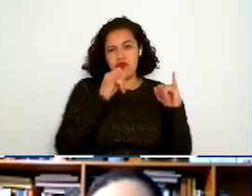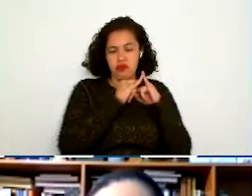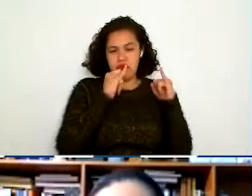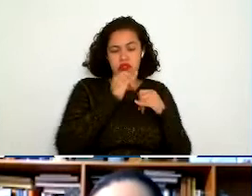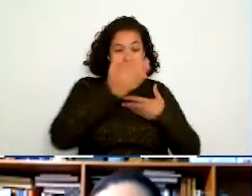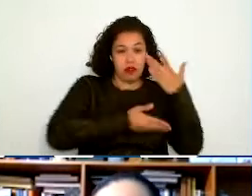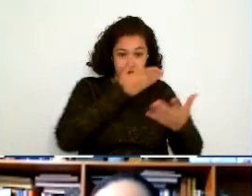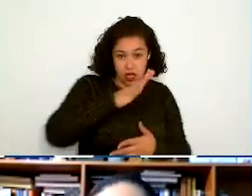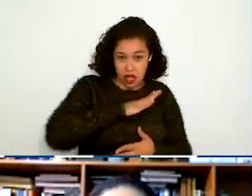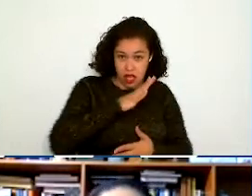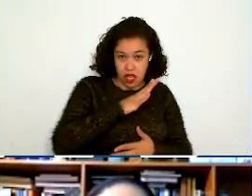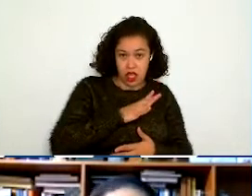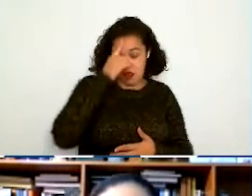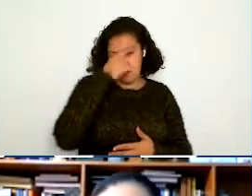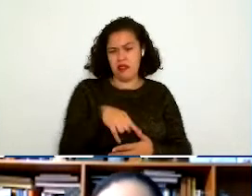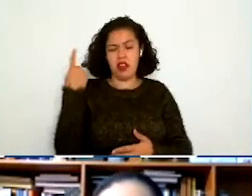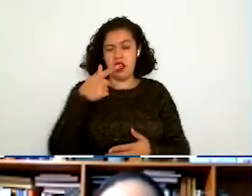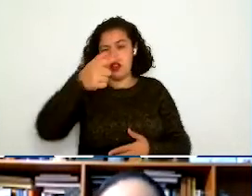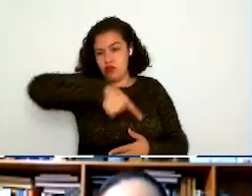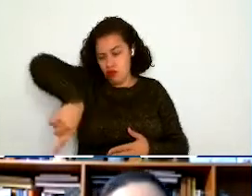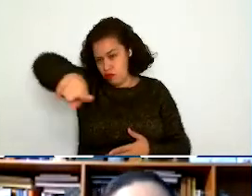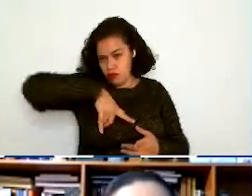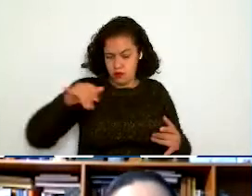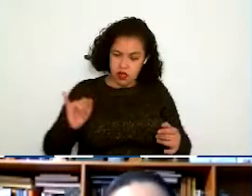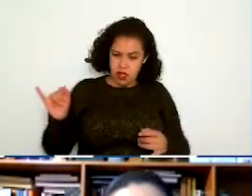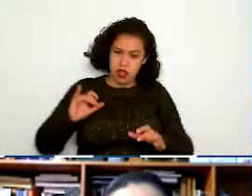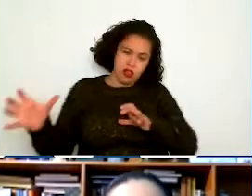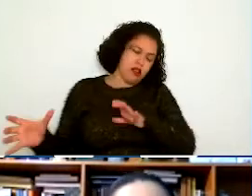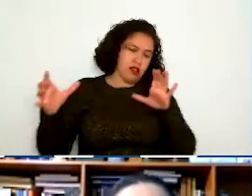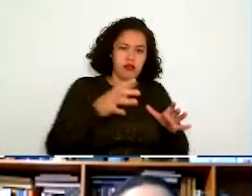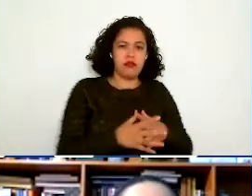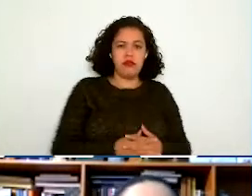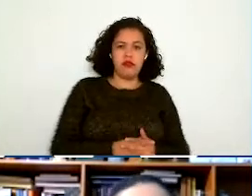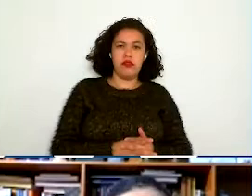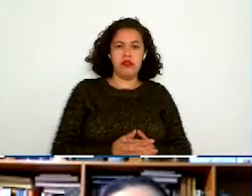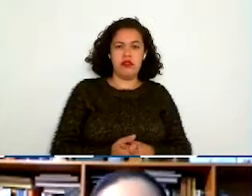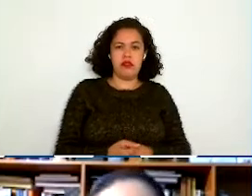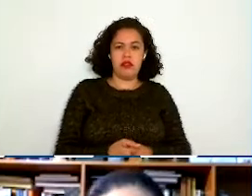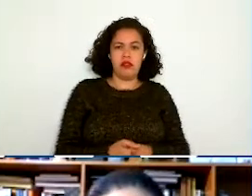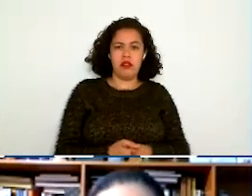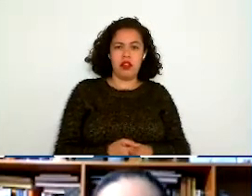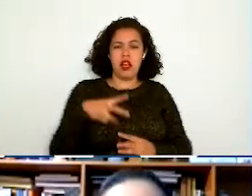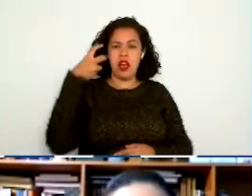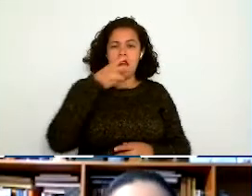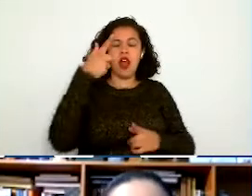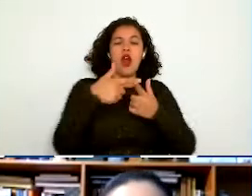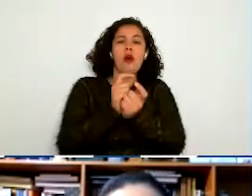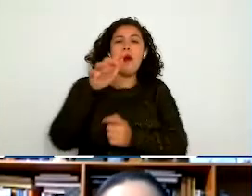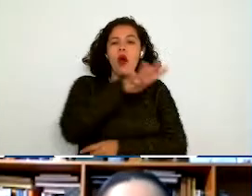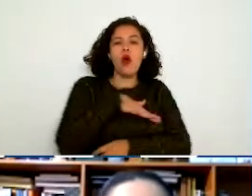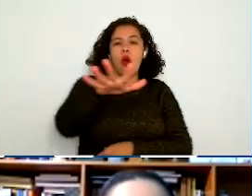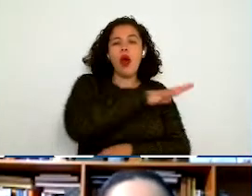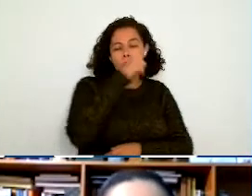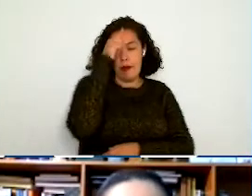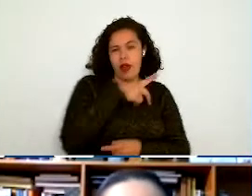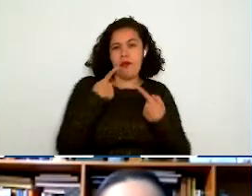un servicio es para que ese grupo de interés, como dice en la diapositiva que yo diría, ese grupo poblacional más bien que está